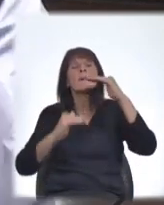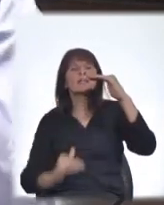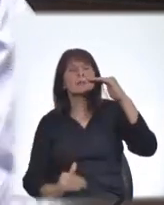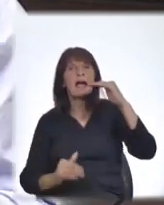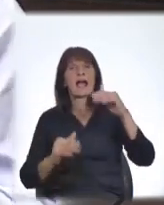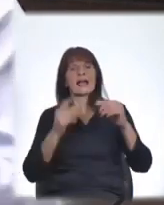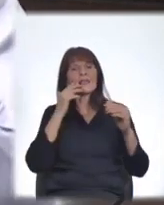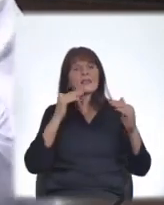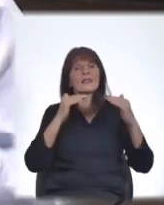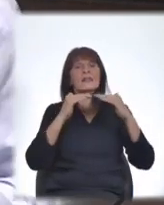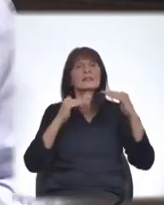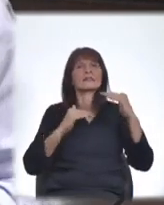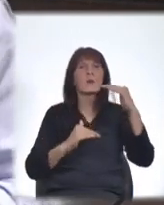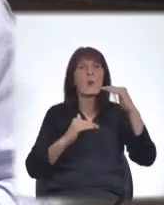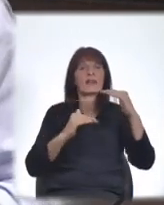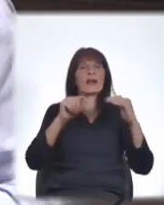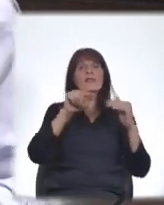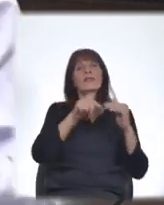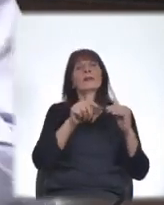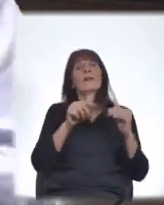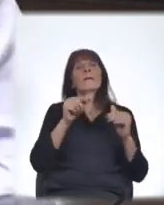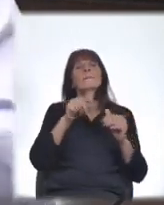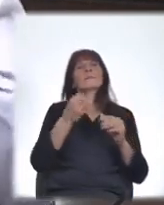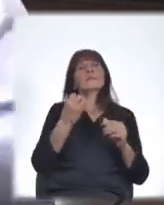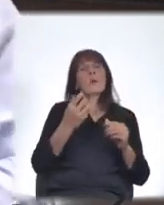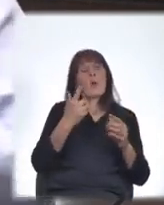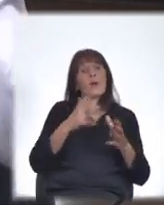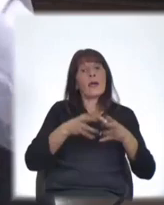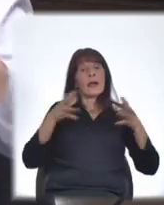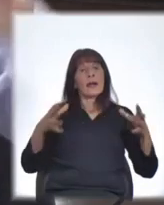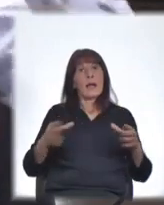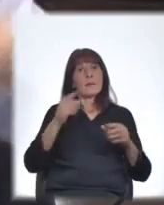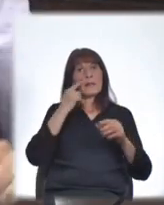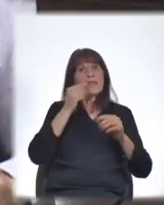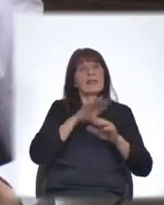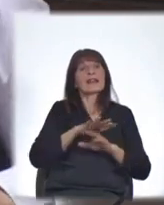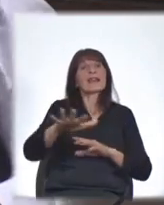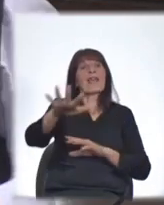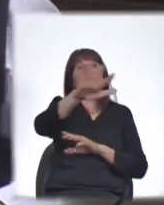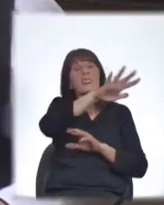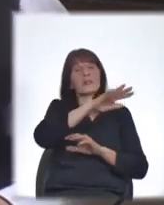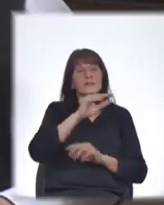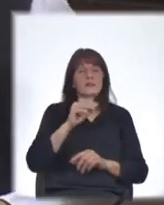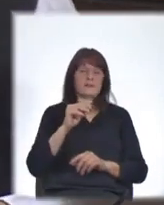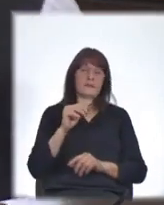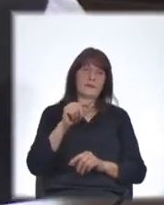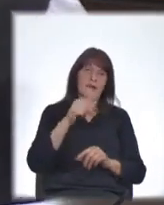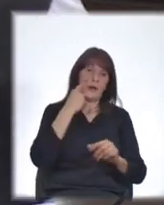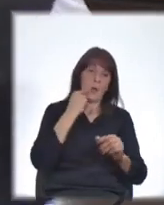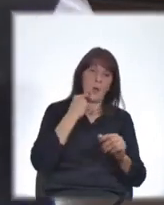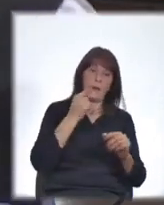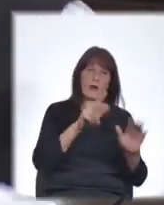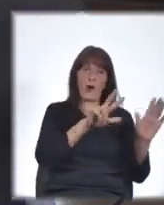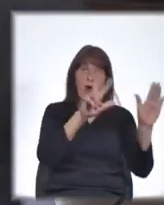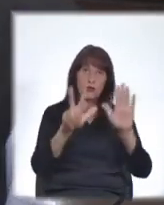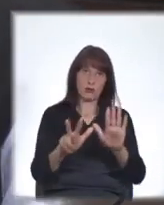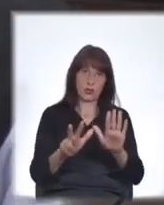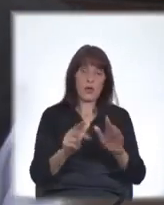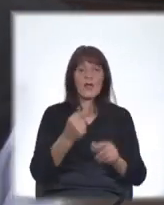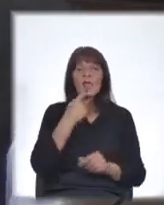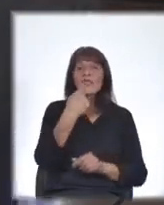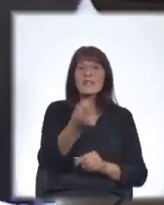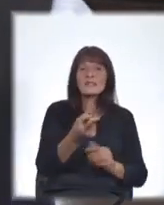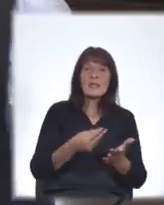desigualdad e informalidad en términos relativos y una amplia red de seguridad social, en página 8. Dice que